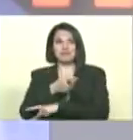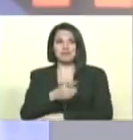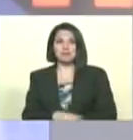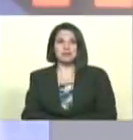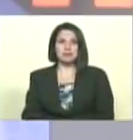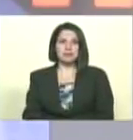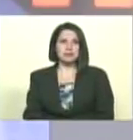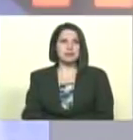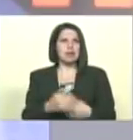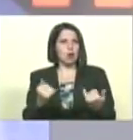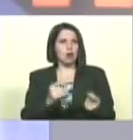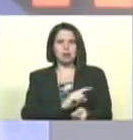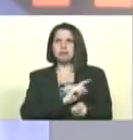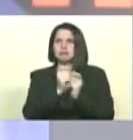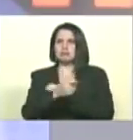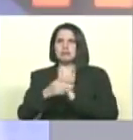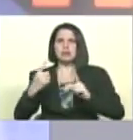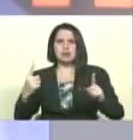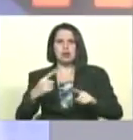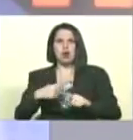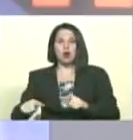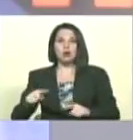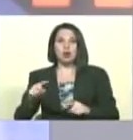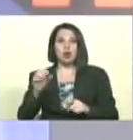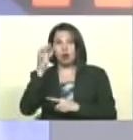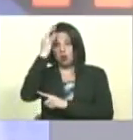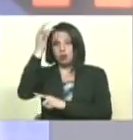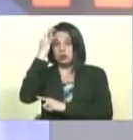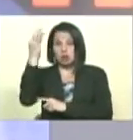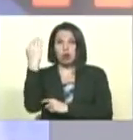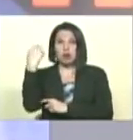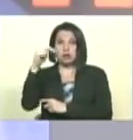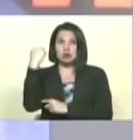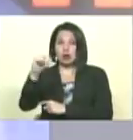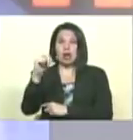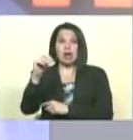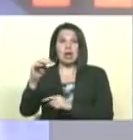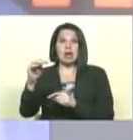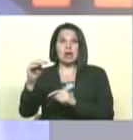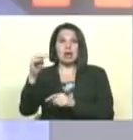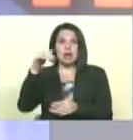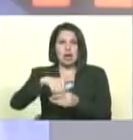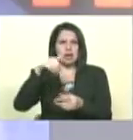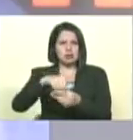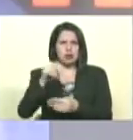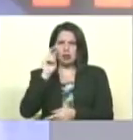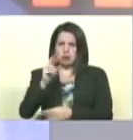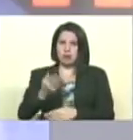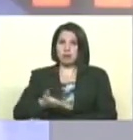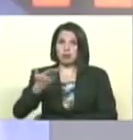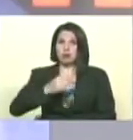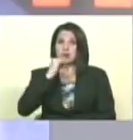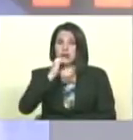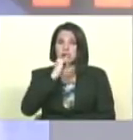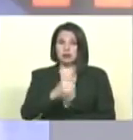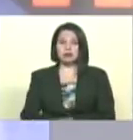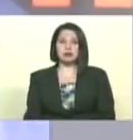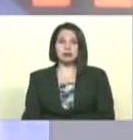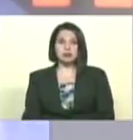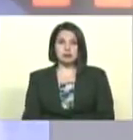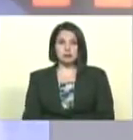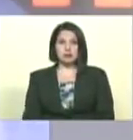Amigos, de inmediato nos trasladamos a la sede del Consejo Nacional Electoral. Allí se encuentra nuestro compañero Carlos Rebete con importante información a esta hora.